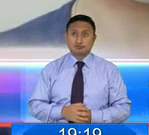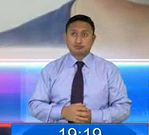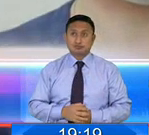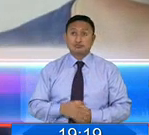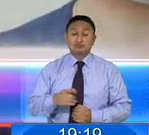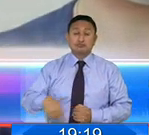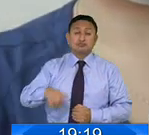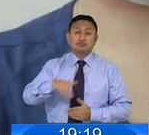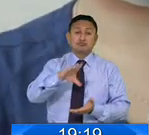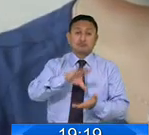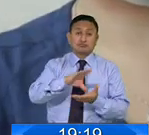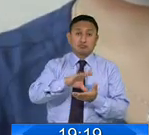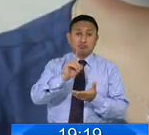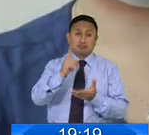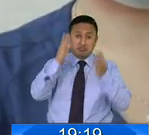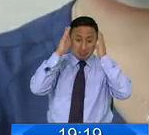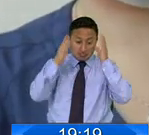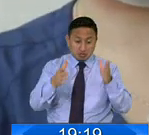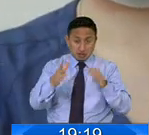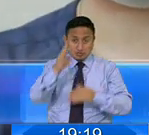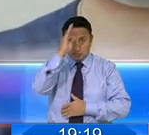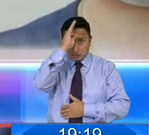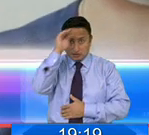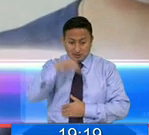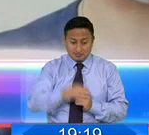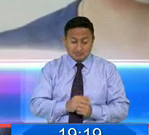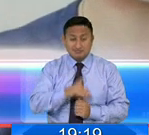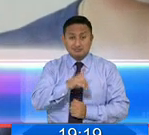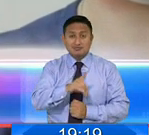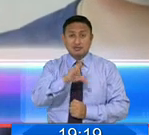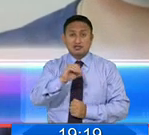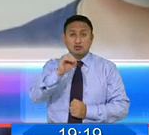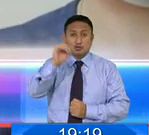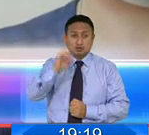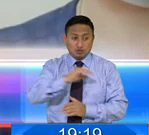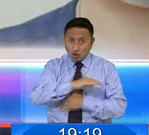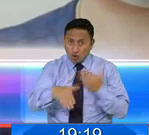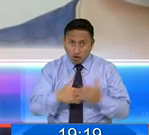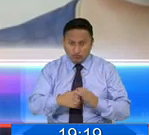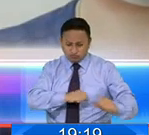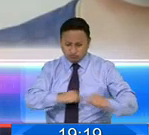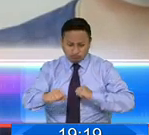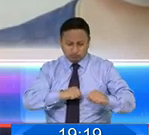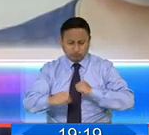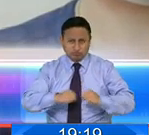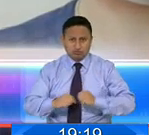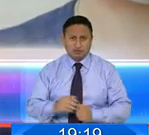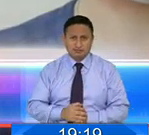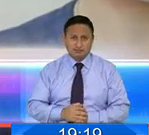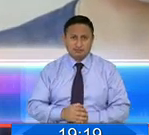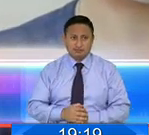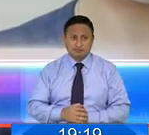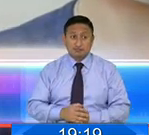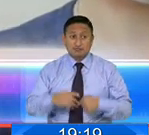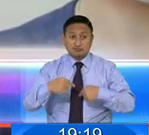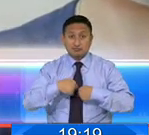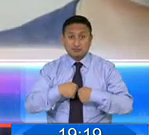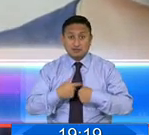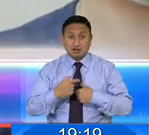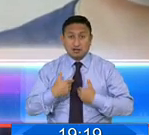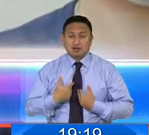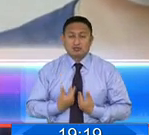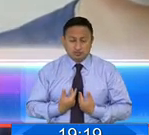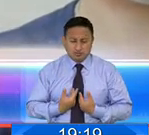independientes que sean de atención primaria, hospitalario, están 100% con la camiseta puesta. ¿Ya? Entonces no nos ha temblado el